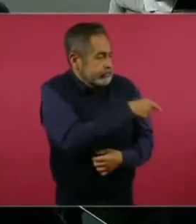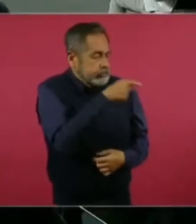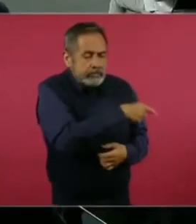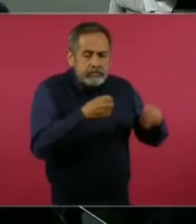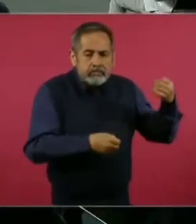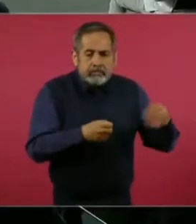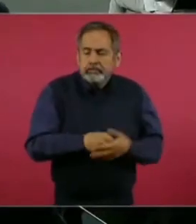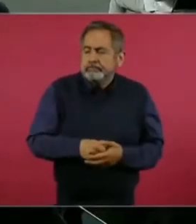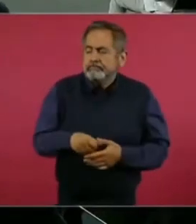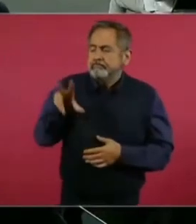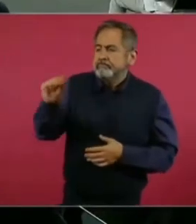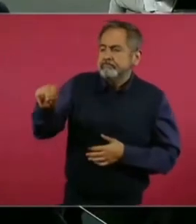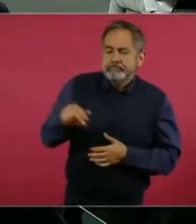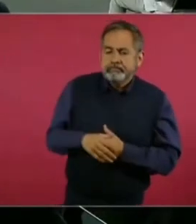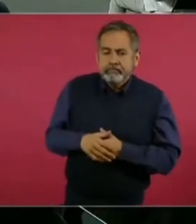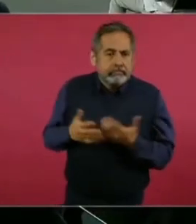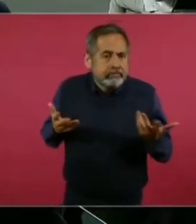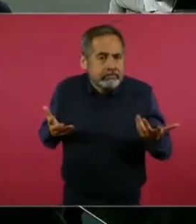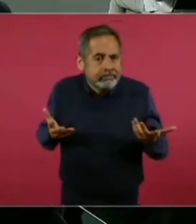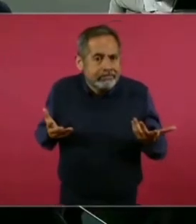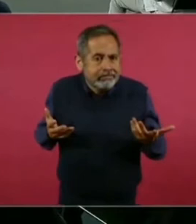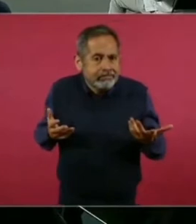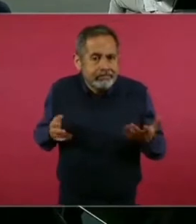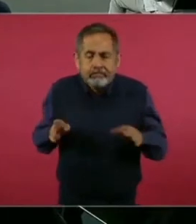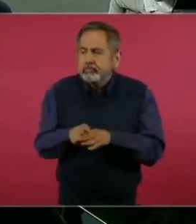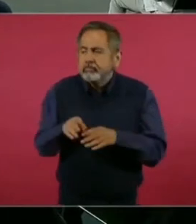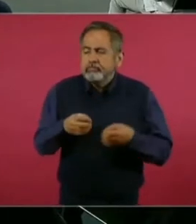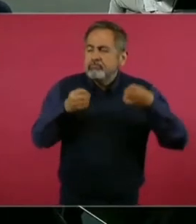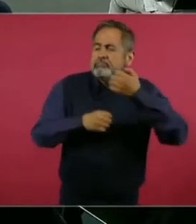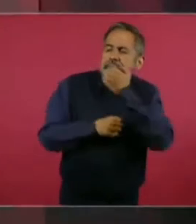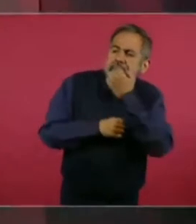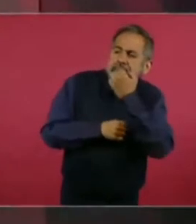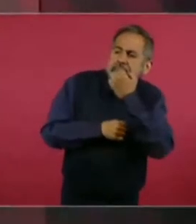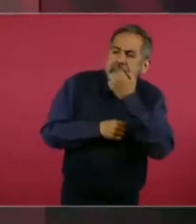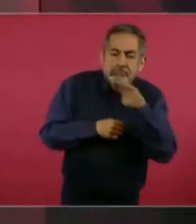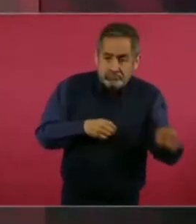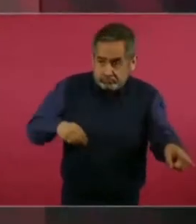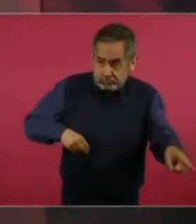el que decide si esa persona es culpable o no.